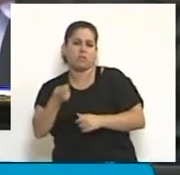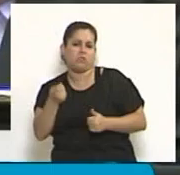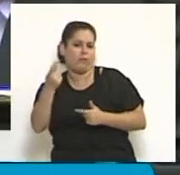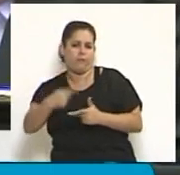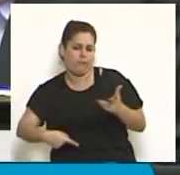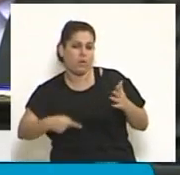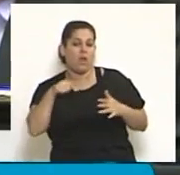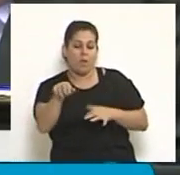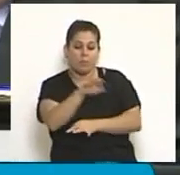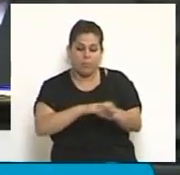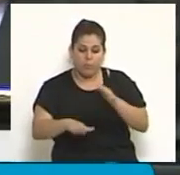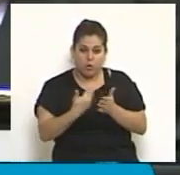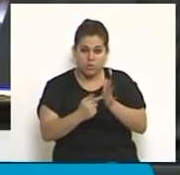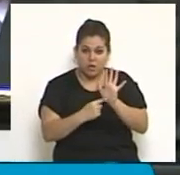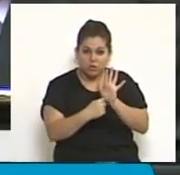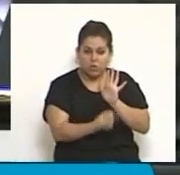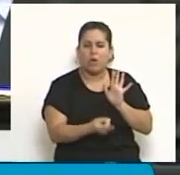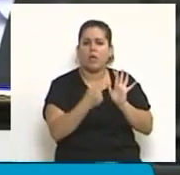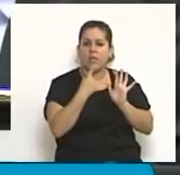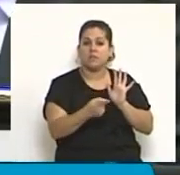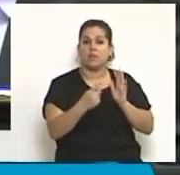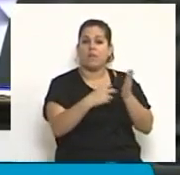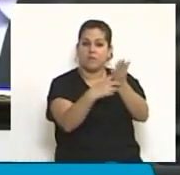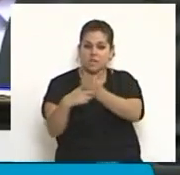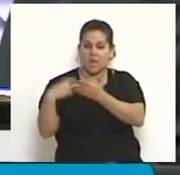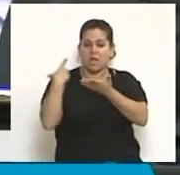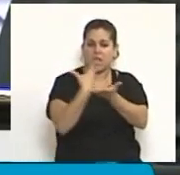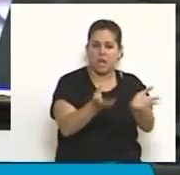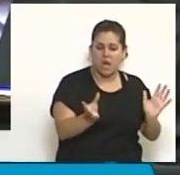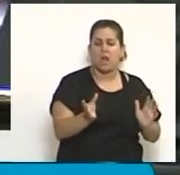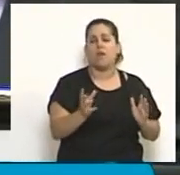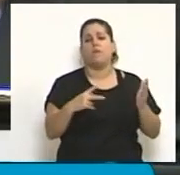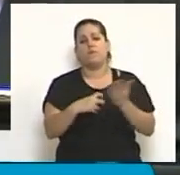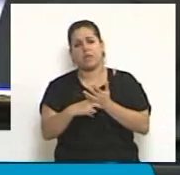Nuevamente, aquí el proyecto establece que los fiscales generales, fiscales,